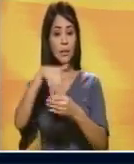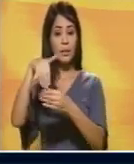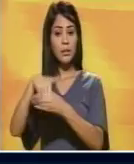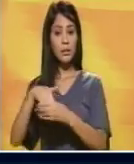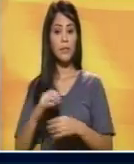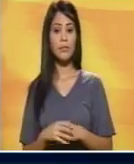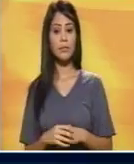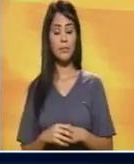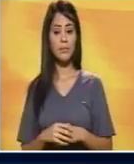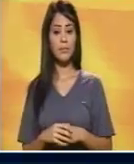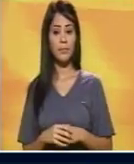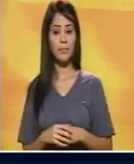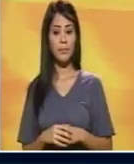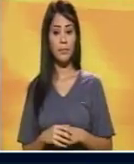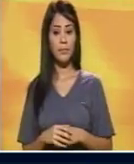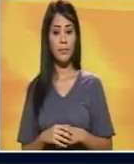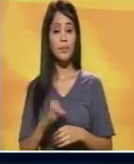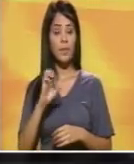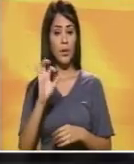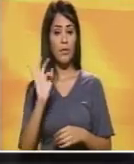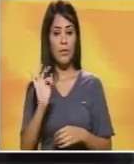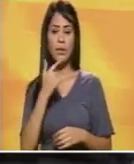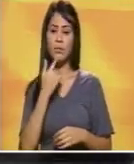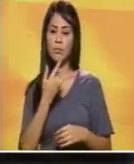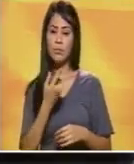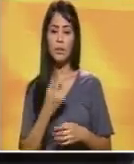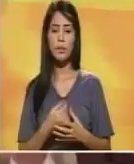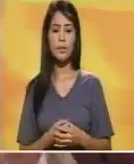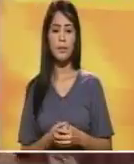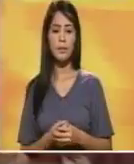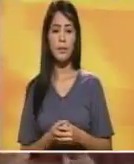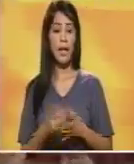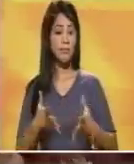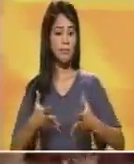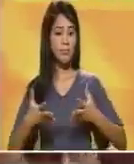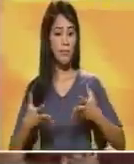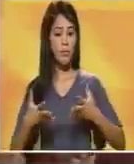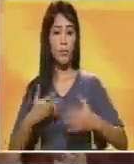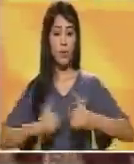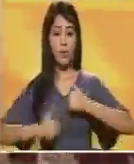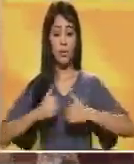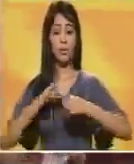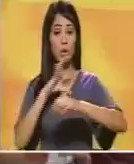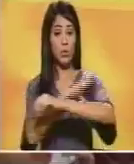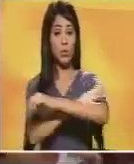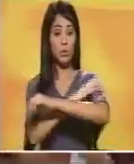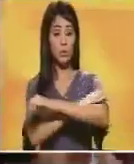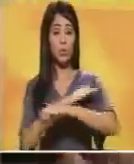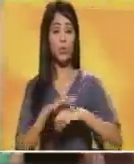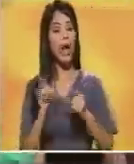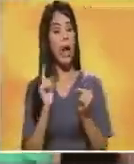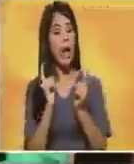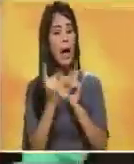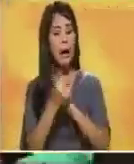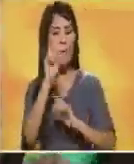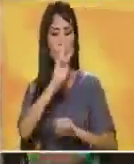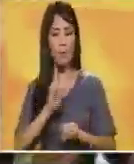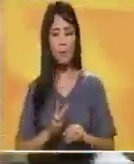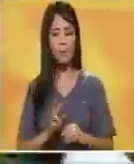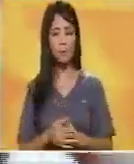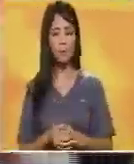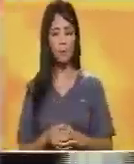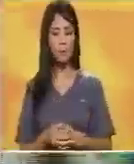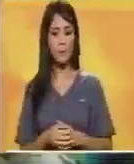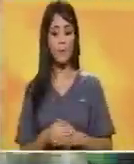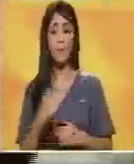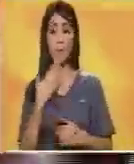Cristiano COPEI. Eduardo Fernández ratificó que el triunfo del candidato de la unidad representará un cambio para Venezuela. Exhortó